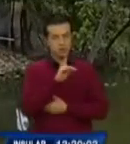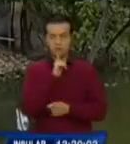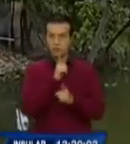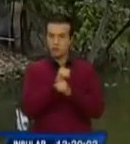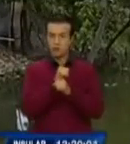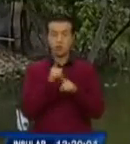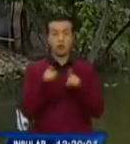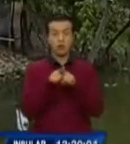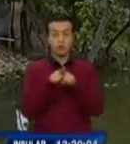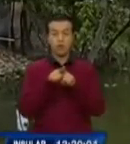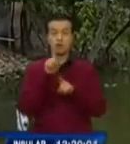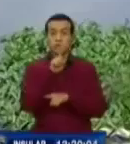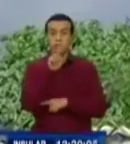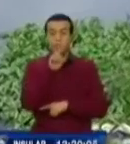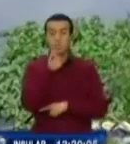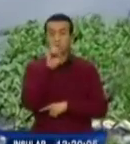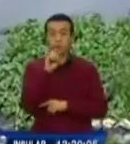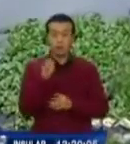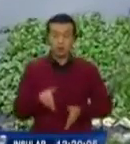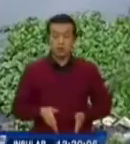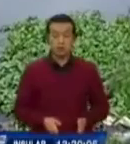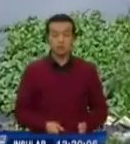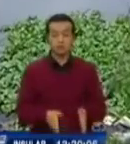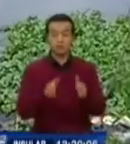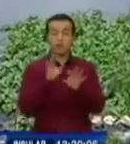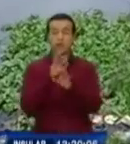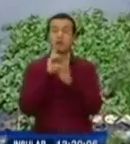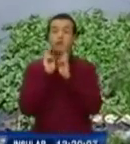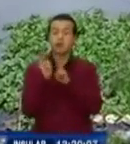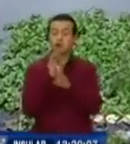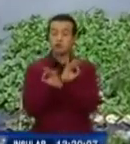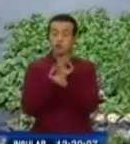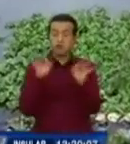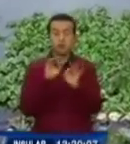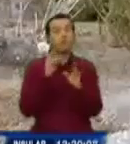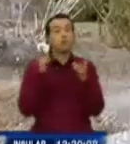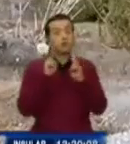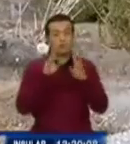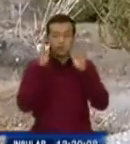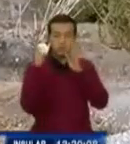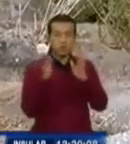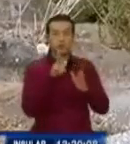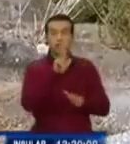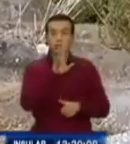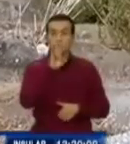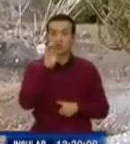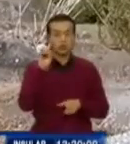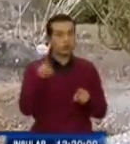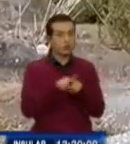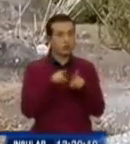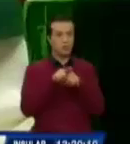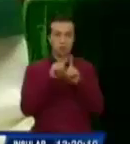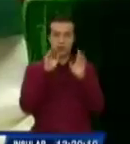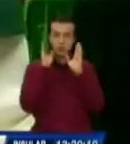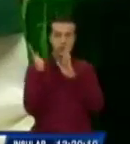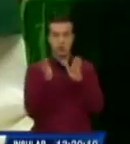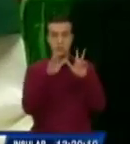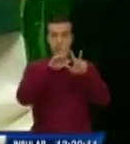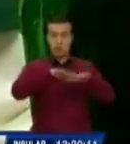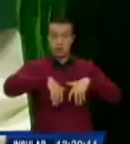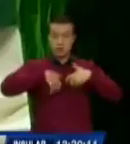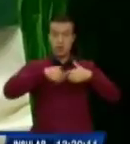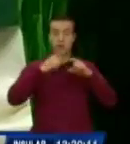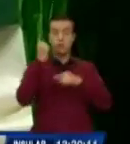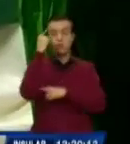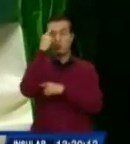se limpiaron 120 kilómetros de canales y esteros y atenderán otros 370 más. De su lado, los gobiernos